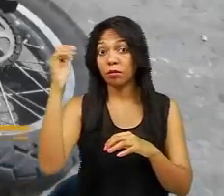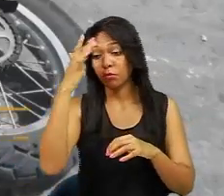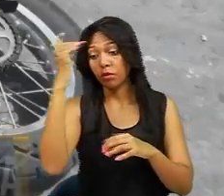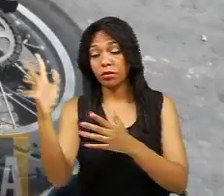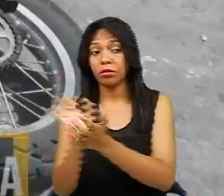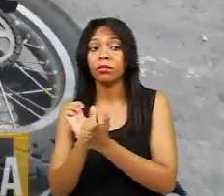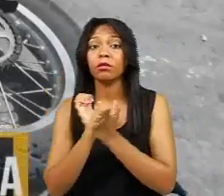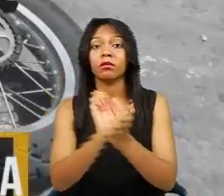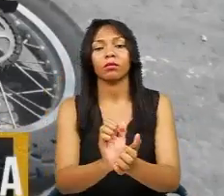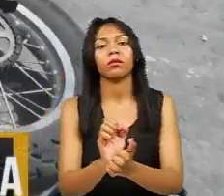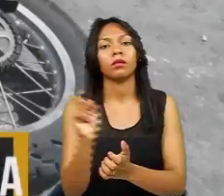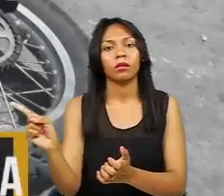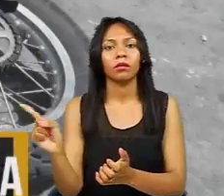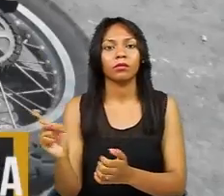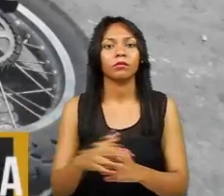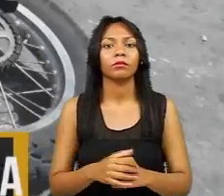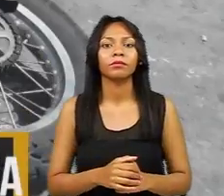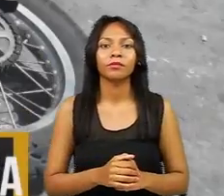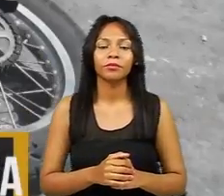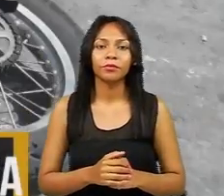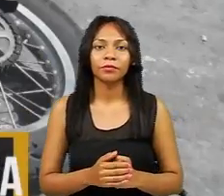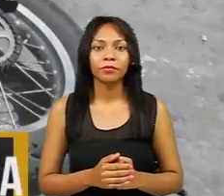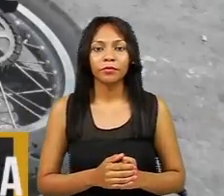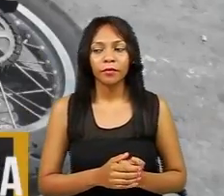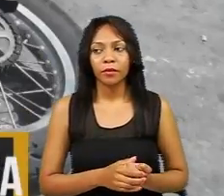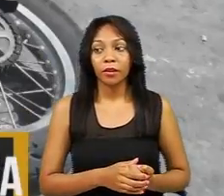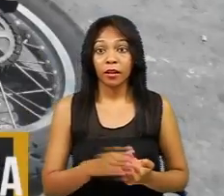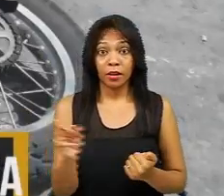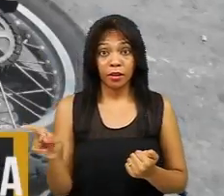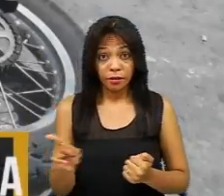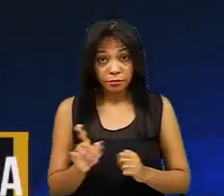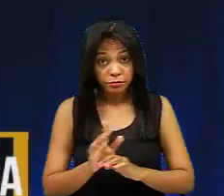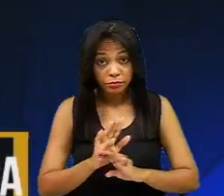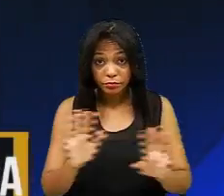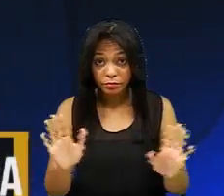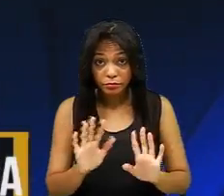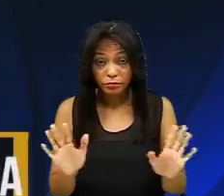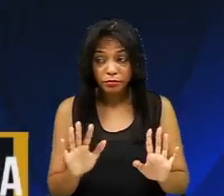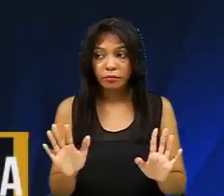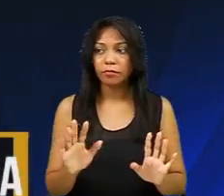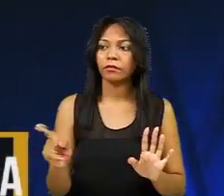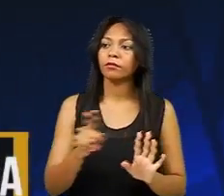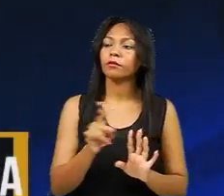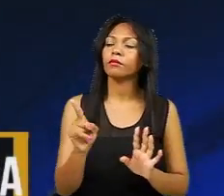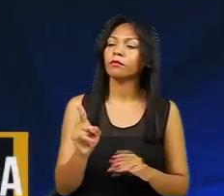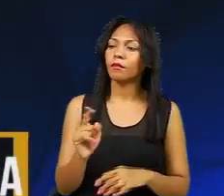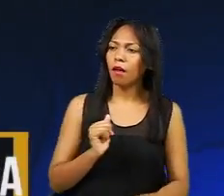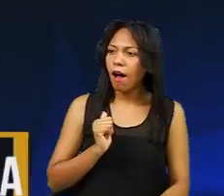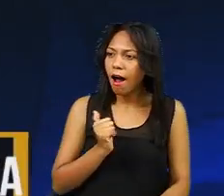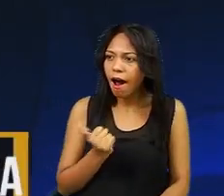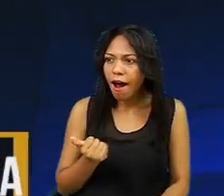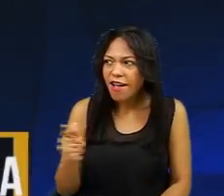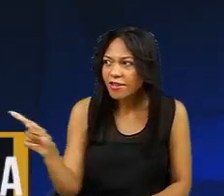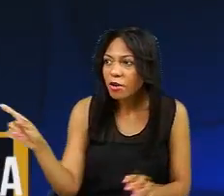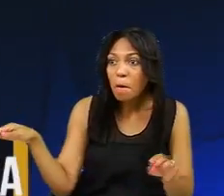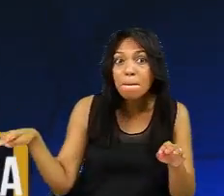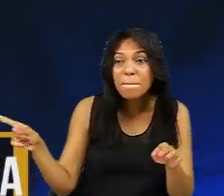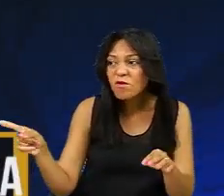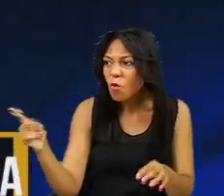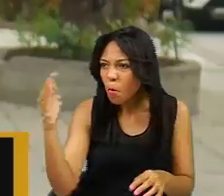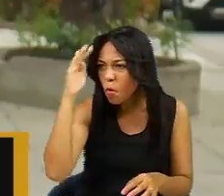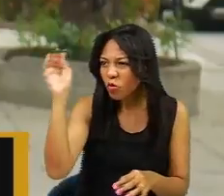verse acorralado por las autoridades, emprendió la huida. Mientras esto ocurría, residentes de la zona aprovecharon de que la patrulla estaba sola para